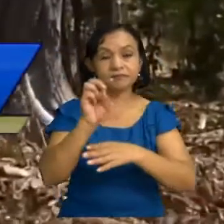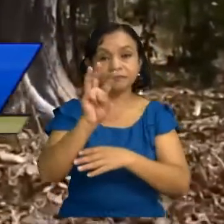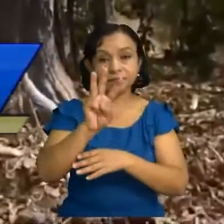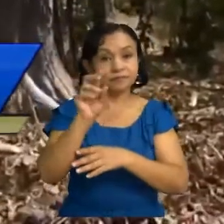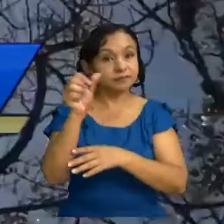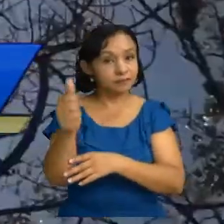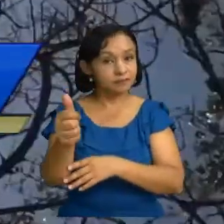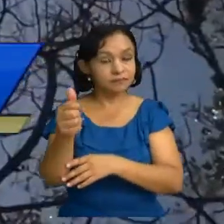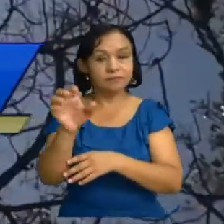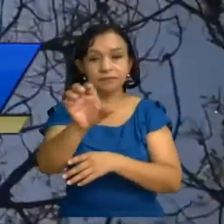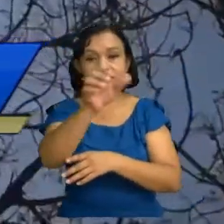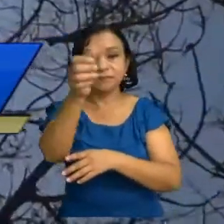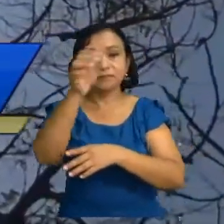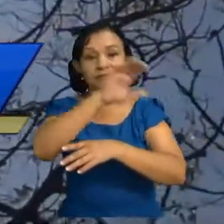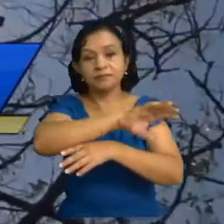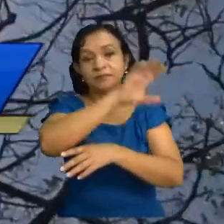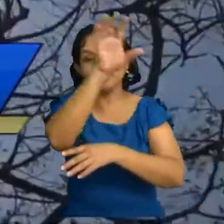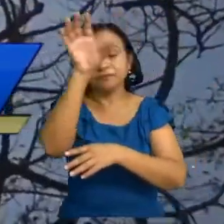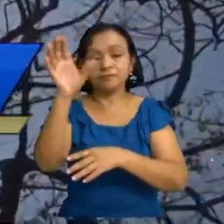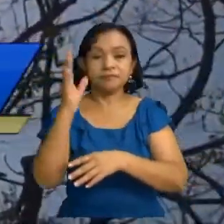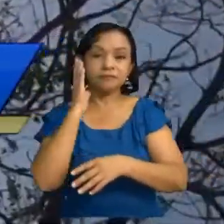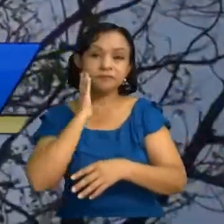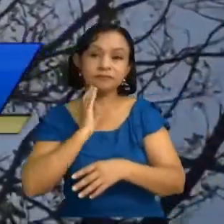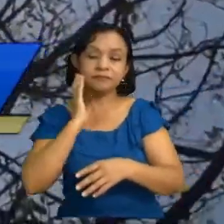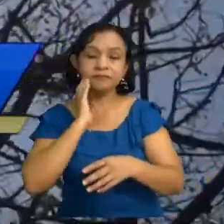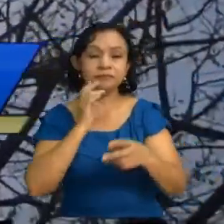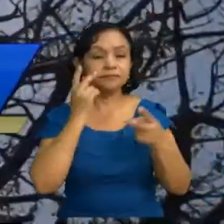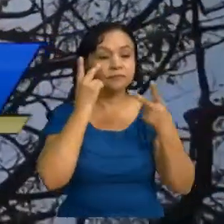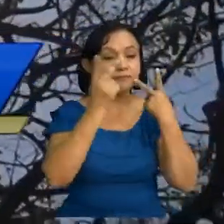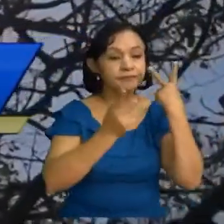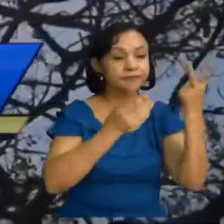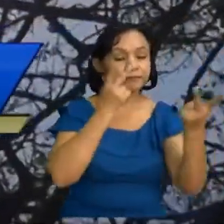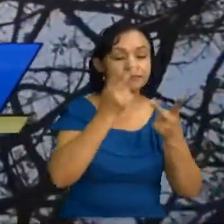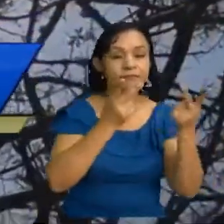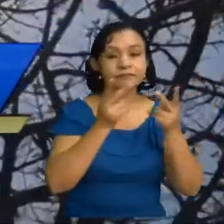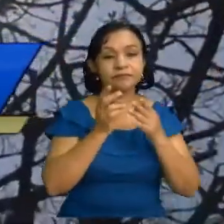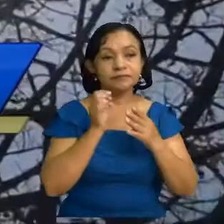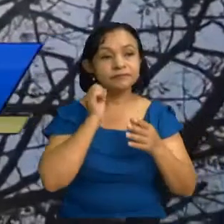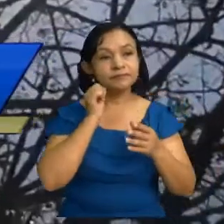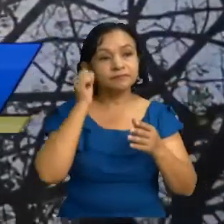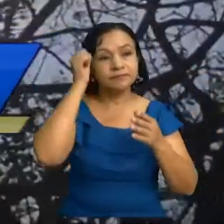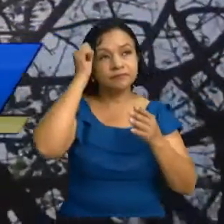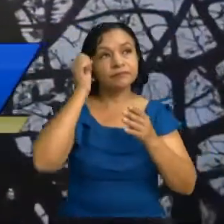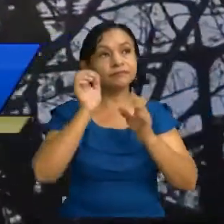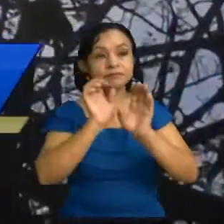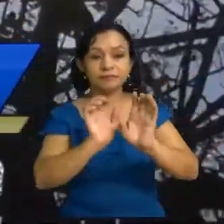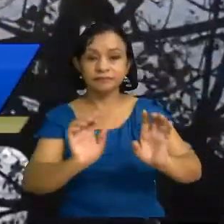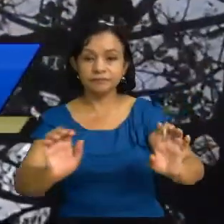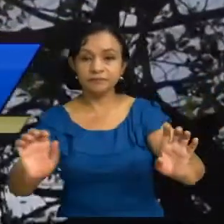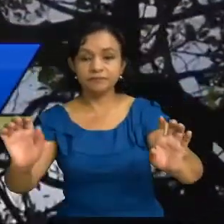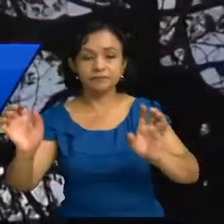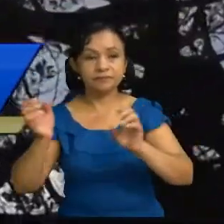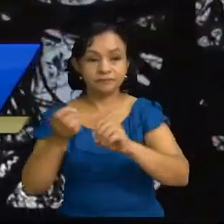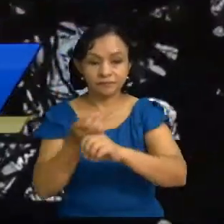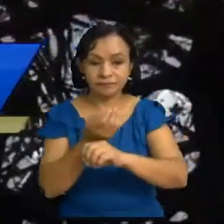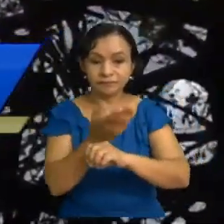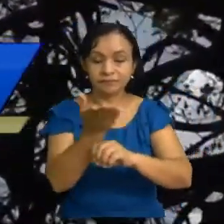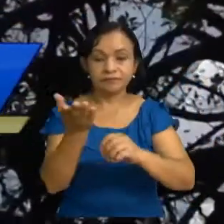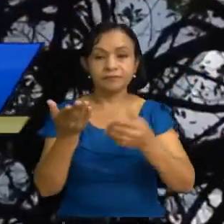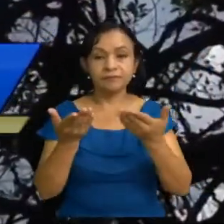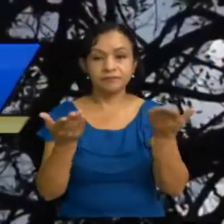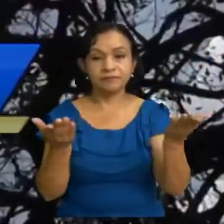en otros departamentos de la visitación de niños adultos para llevar los mensajes bernard